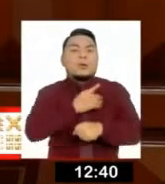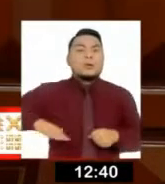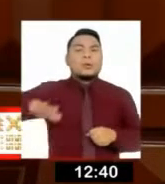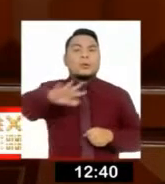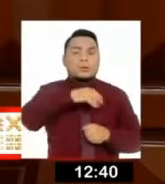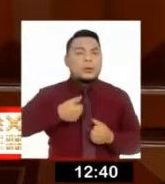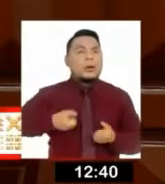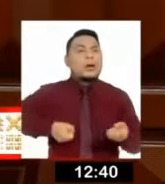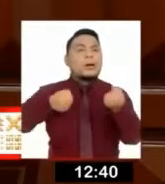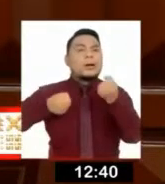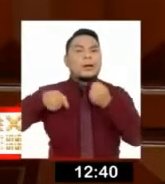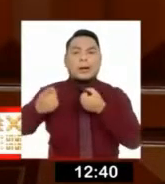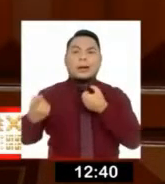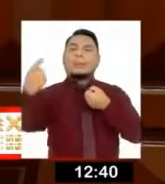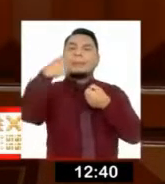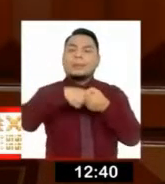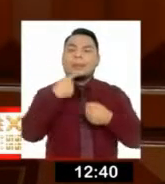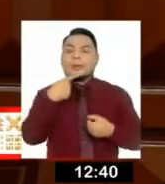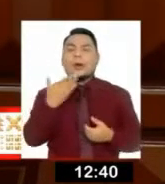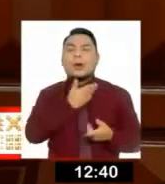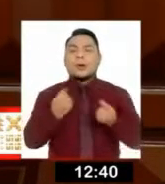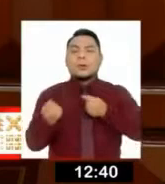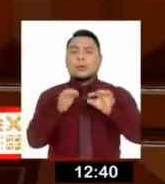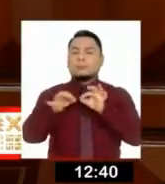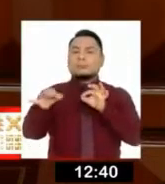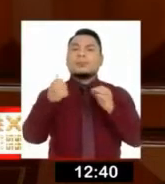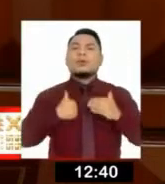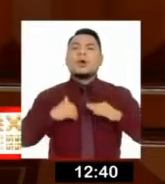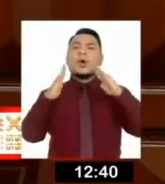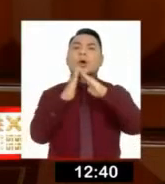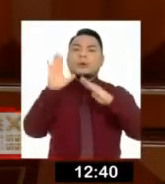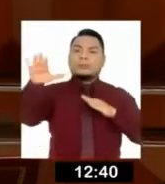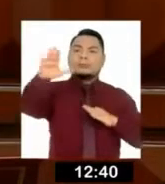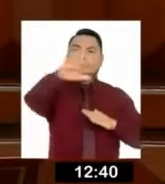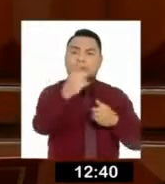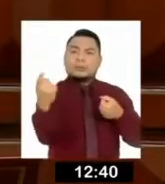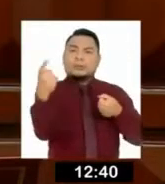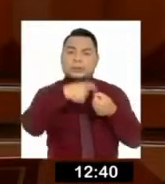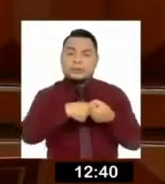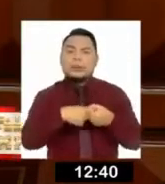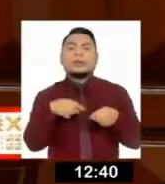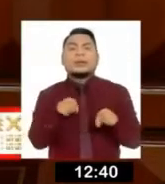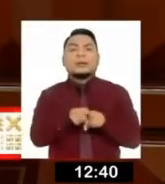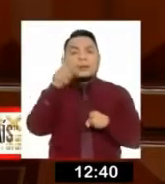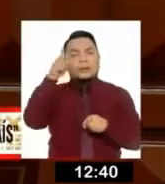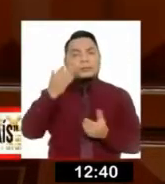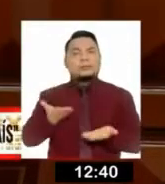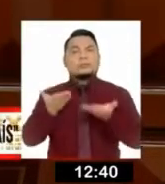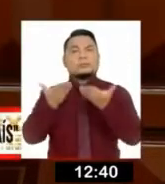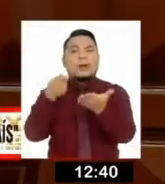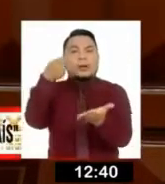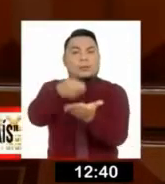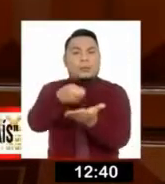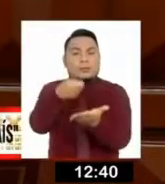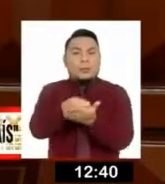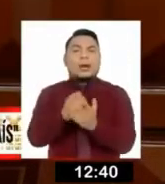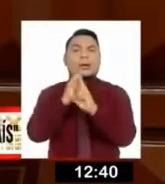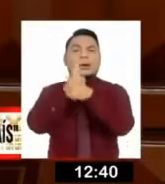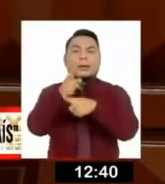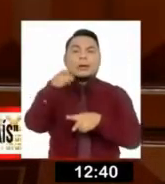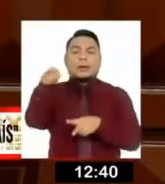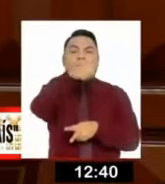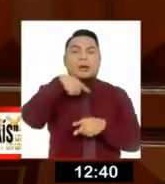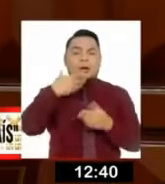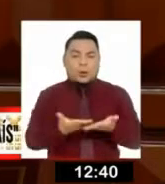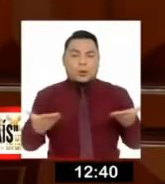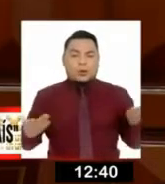Campo. Con la participación de los gobiernos regionales y los gobiernos locales, direccionaremos fondos públicos para darles